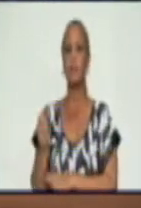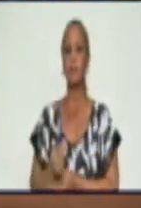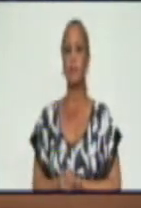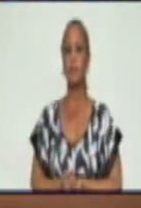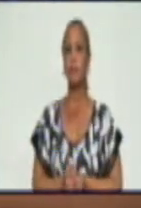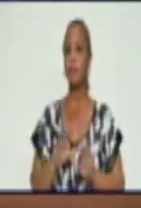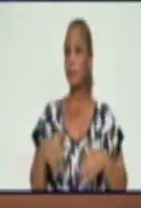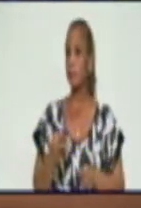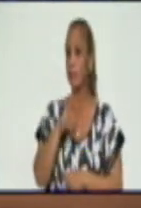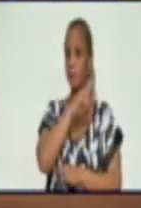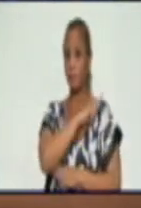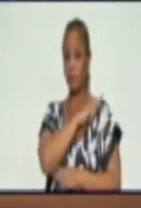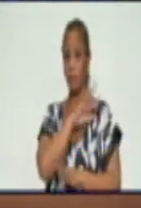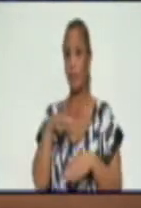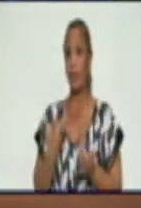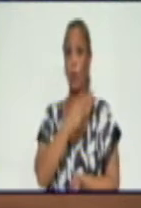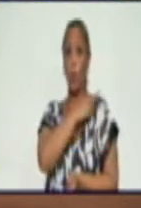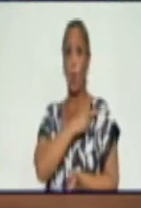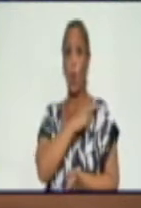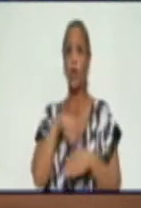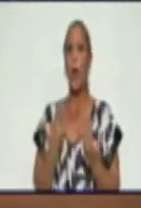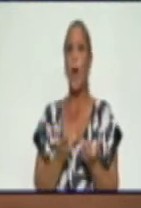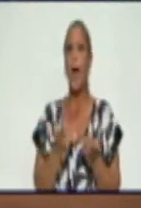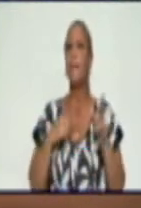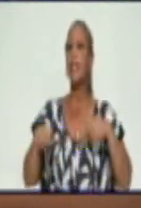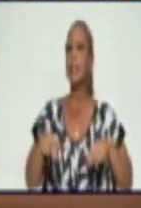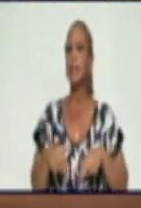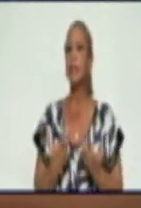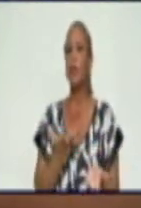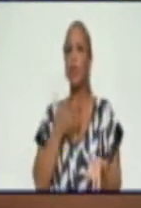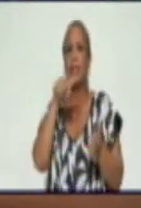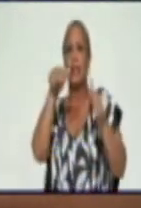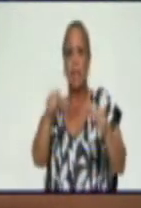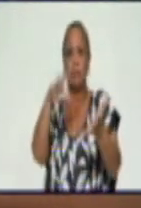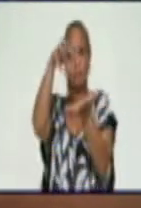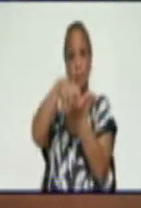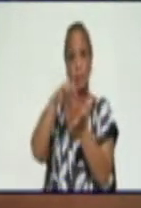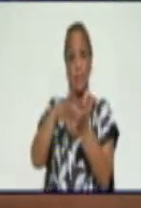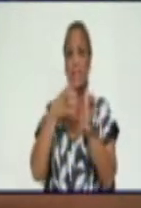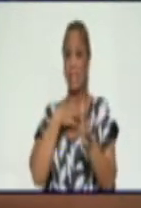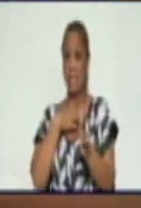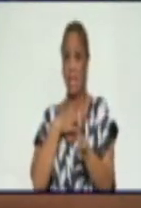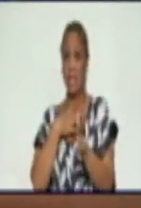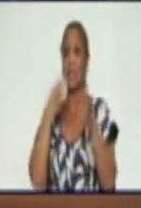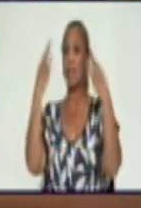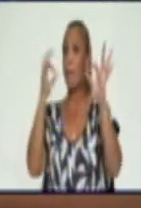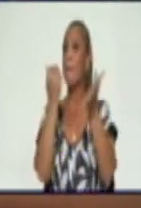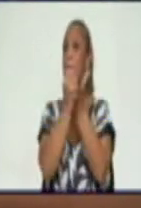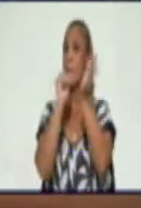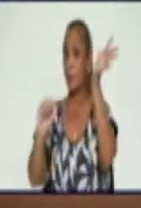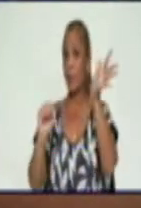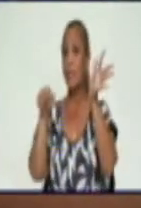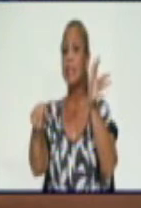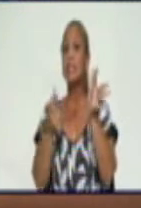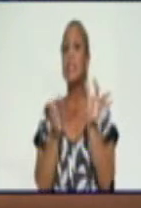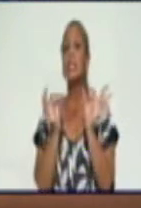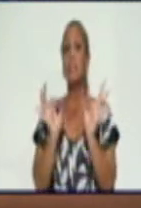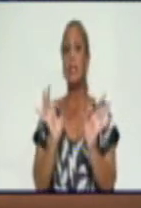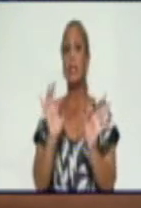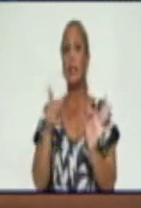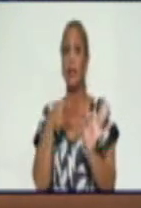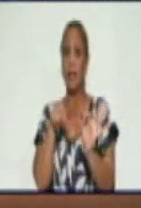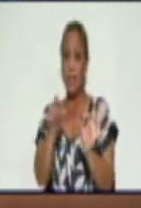al cuadro administrativo de la entidad tiene que emitir un documento donde certifique que esa persona va a tener